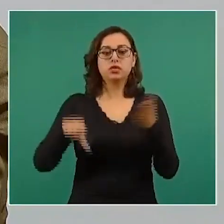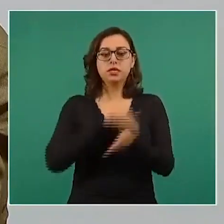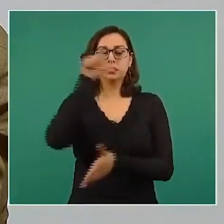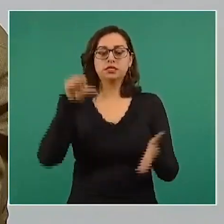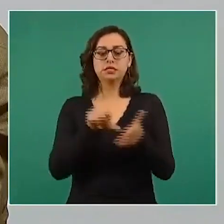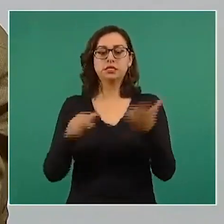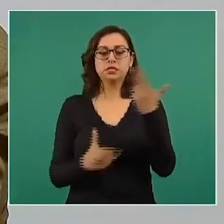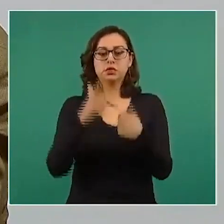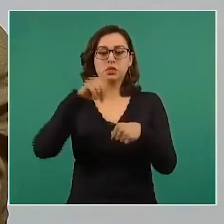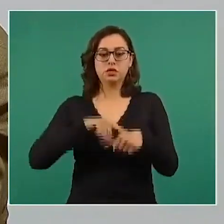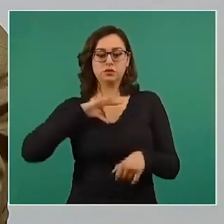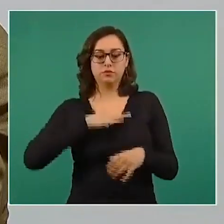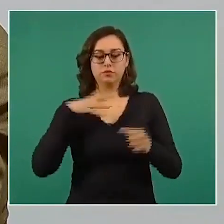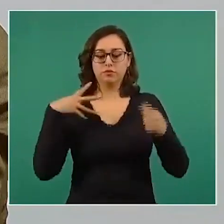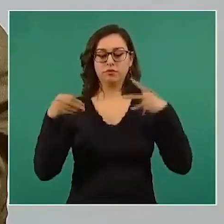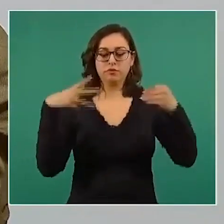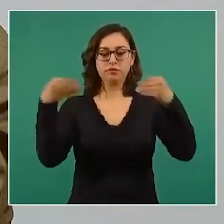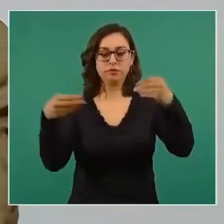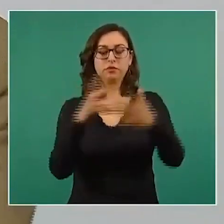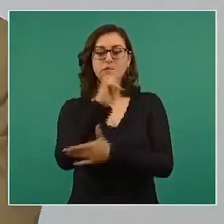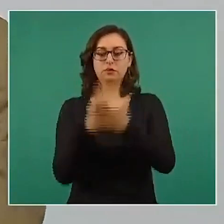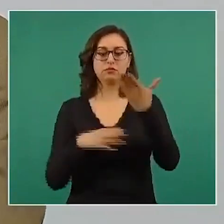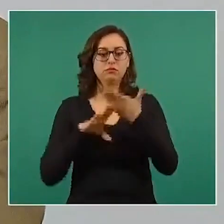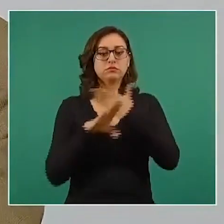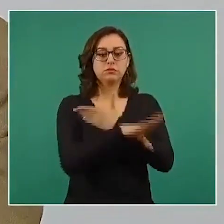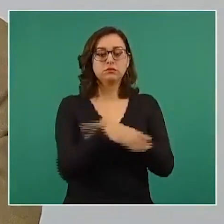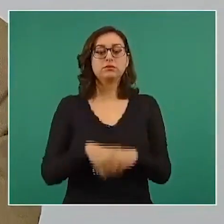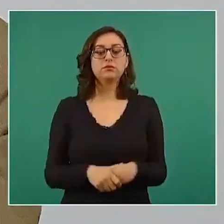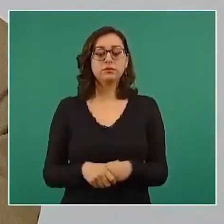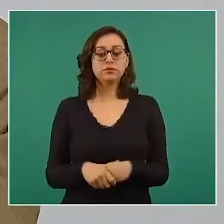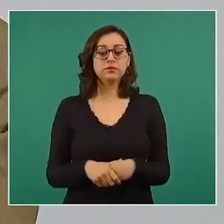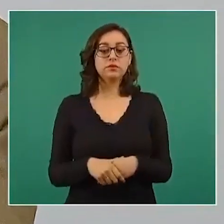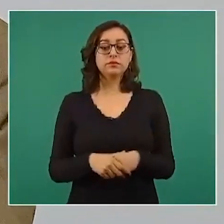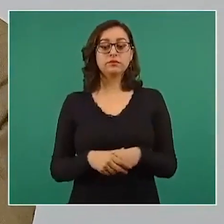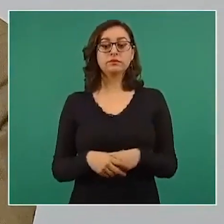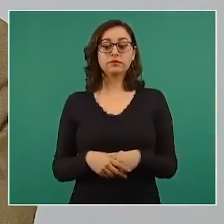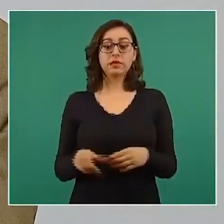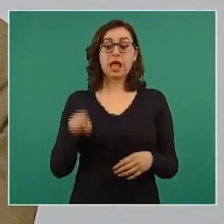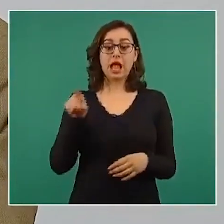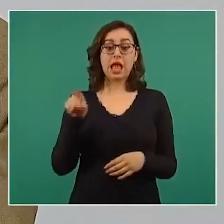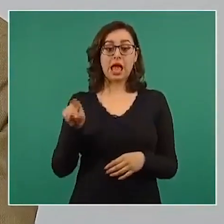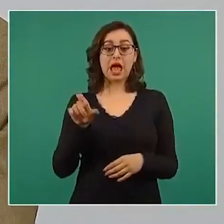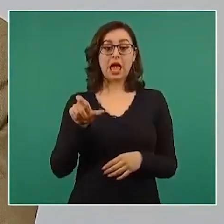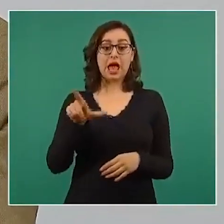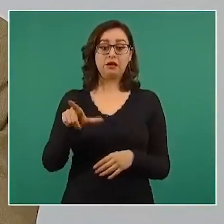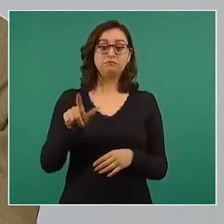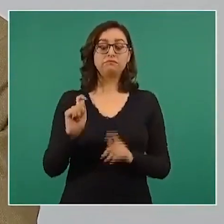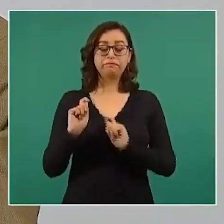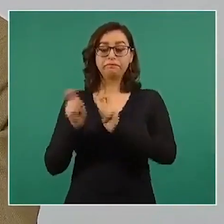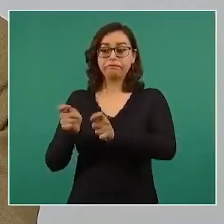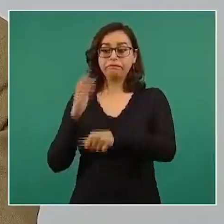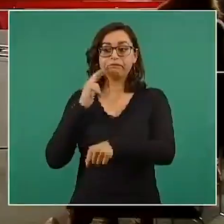Nacional de Control de Enfermedades o de Programas Preventivos y Control de Enfermedades, que, como se conoce, tiene una función